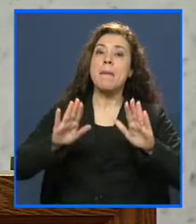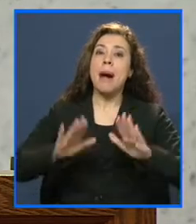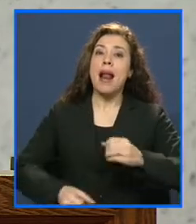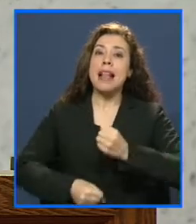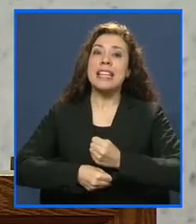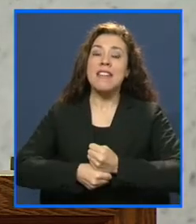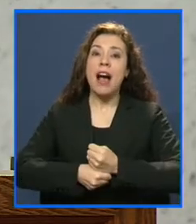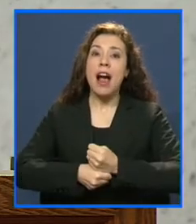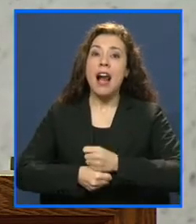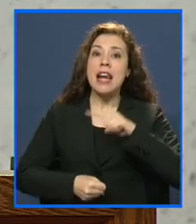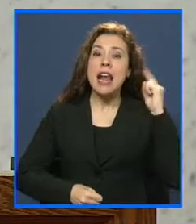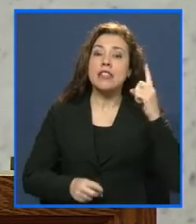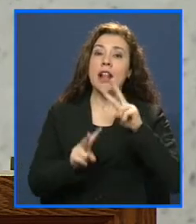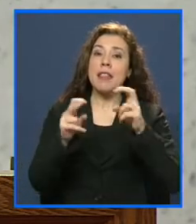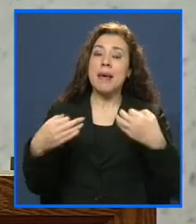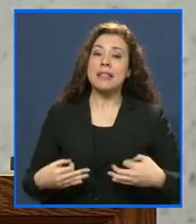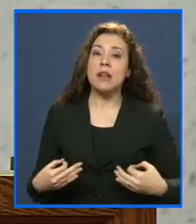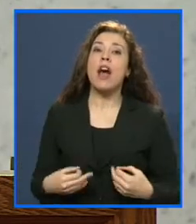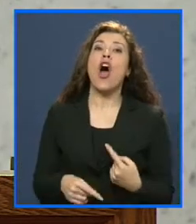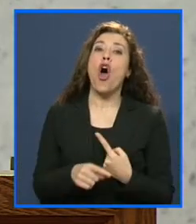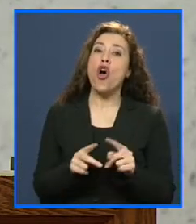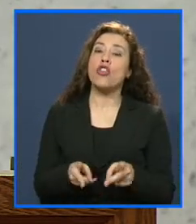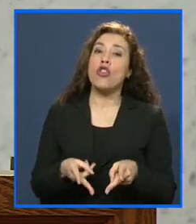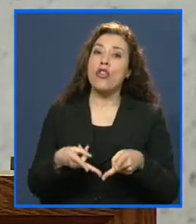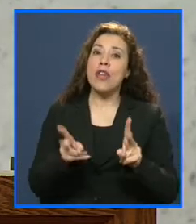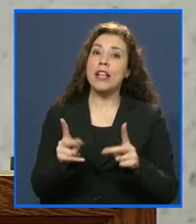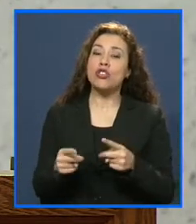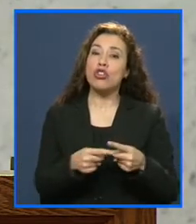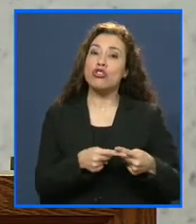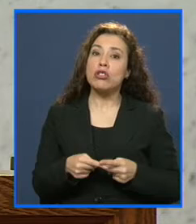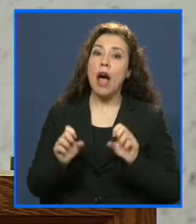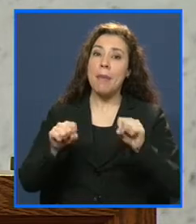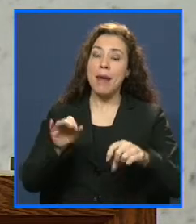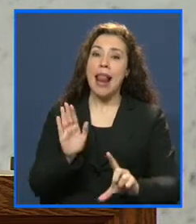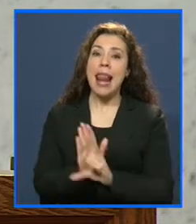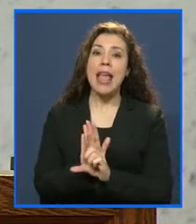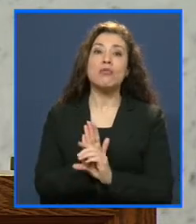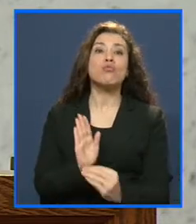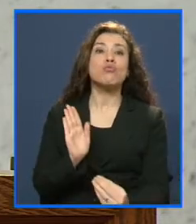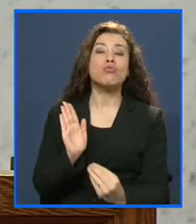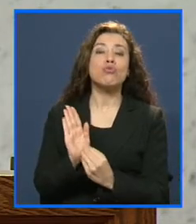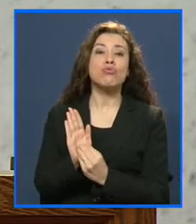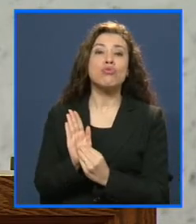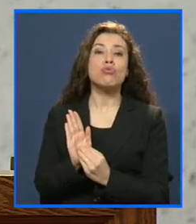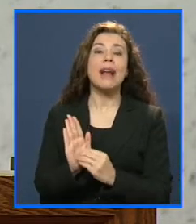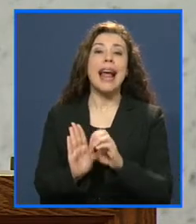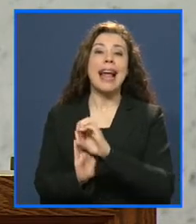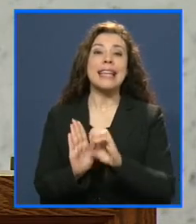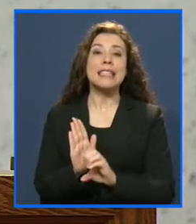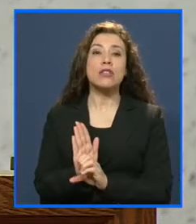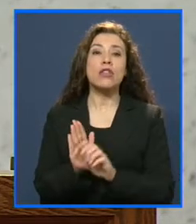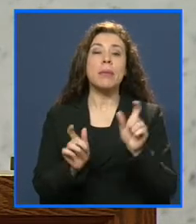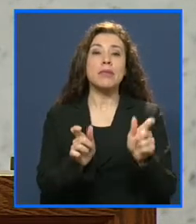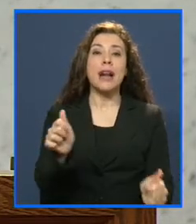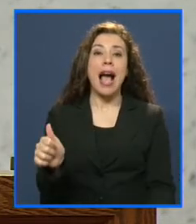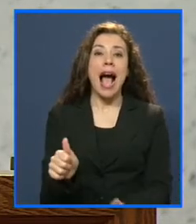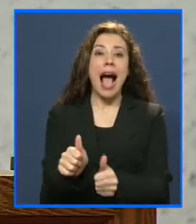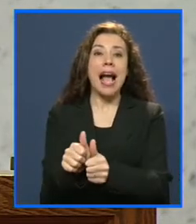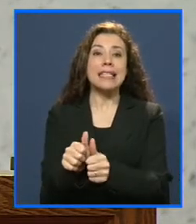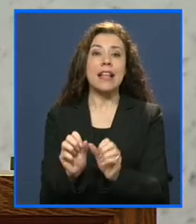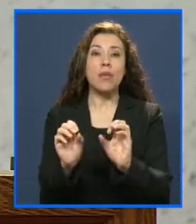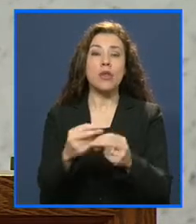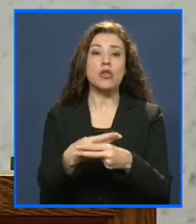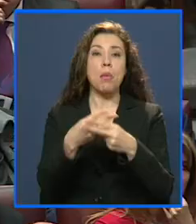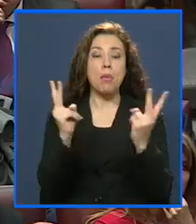en seguridad en materia derechos sociales aprobamos la ley que establece un estatuto de los asistentes de educación pública